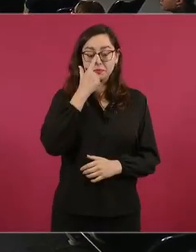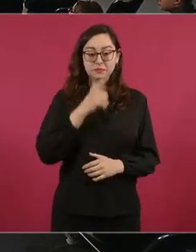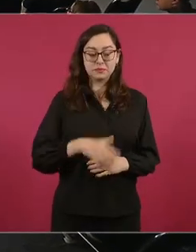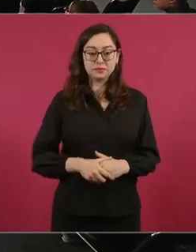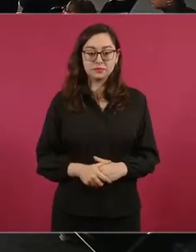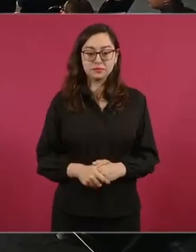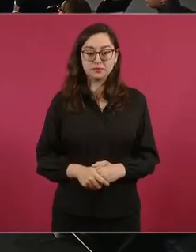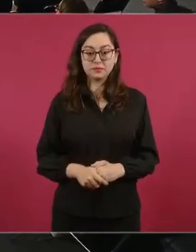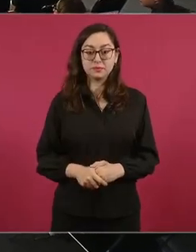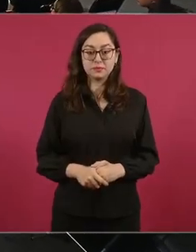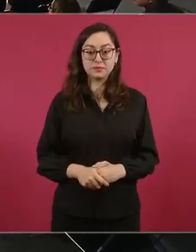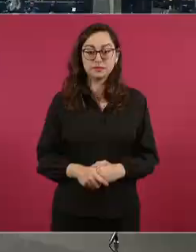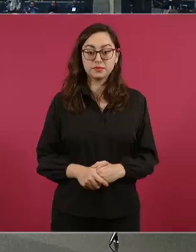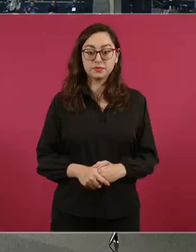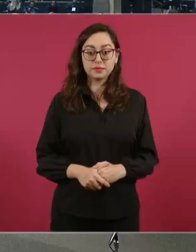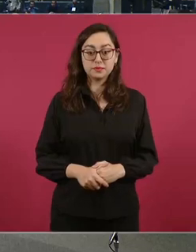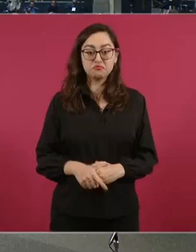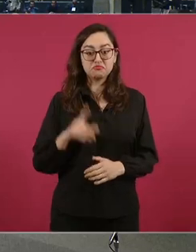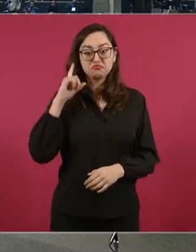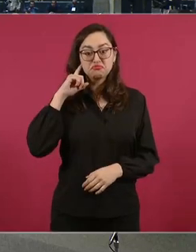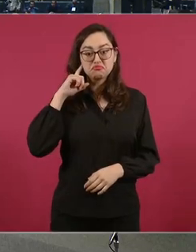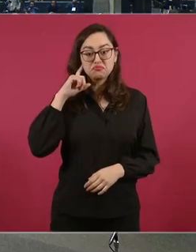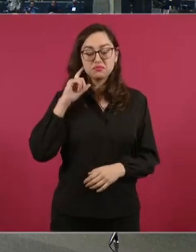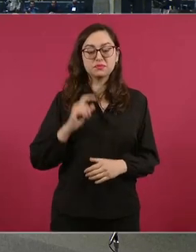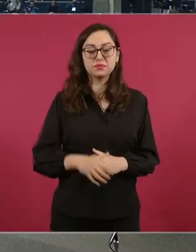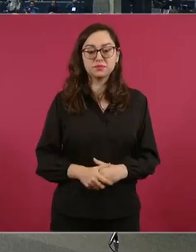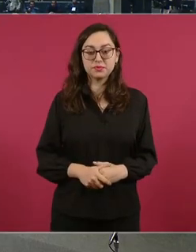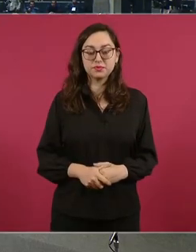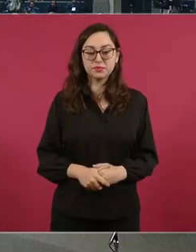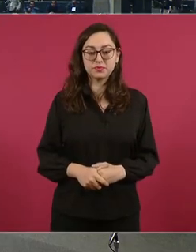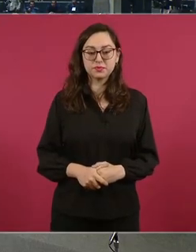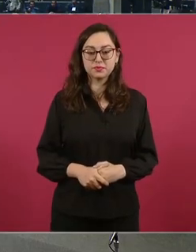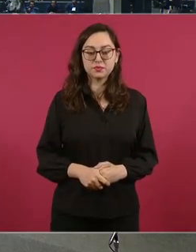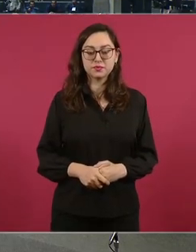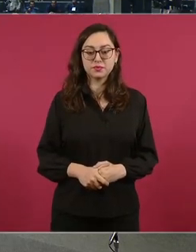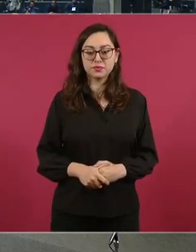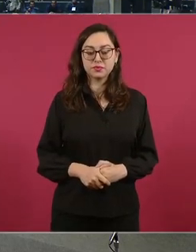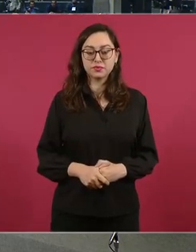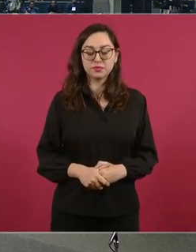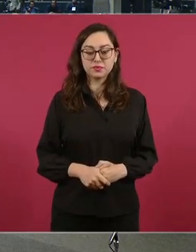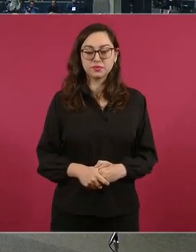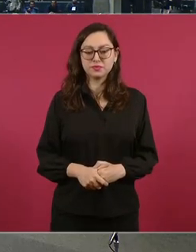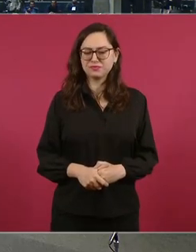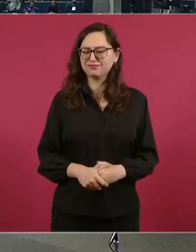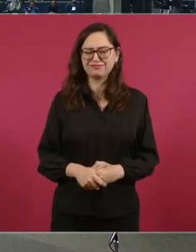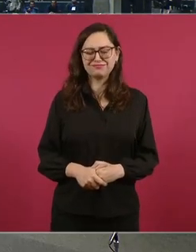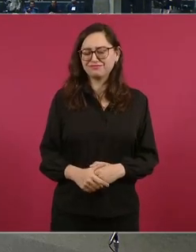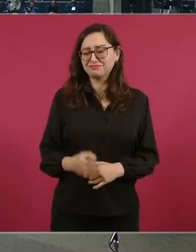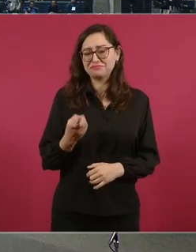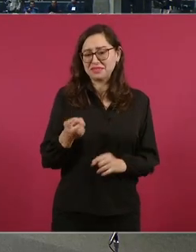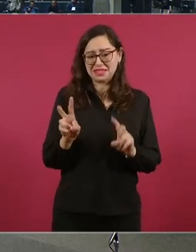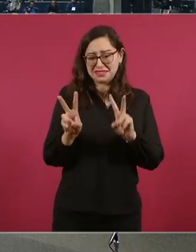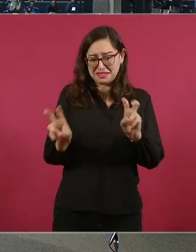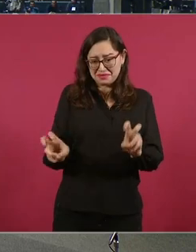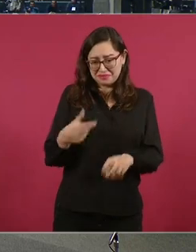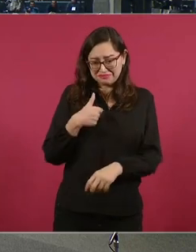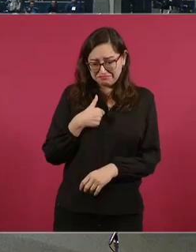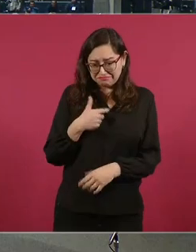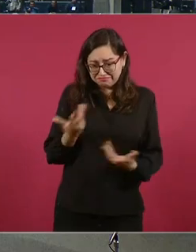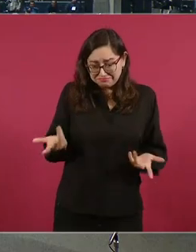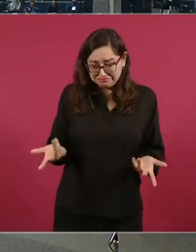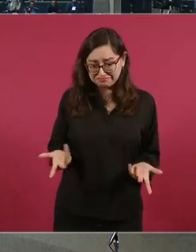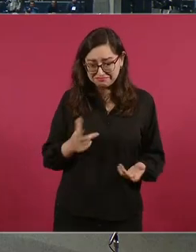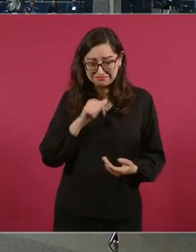Con la respuesta que les dio Elizabeth Sherwood Randall. Sí, yo ni siquiera traté el asunto. Sí, no,